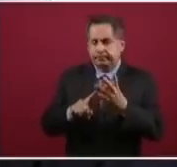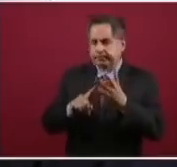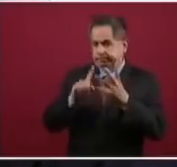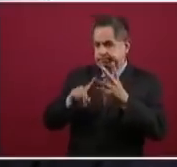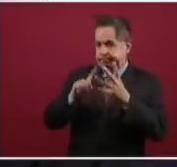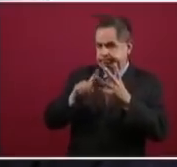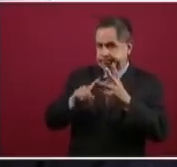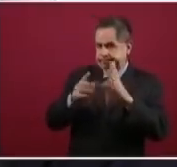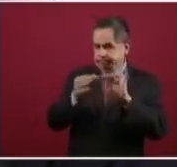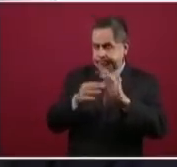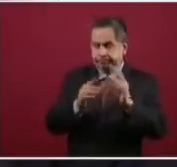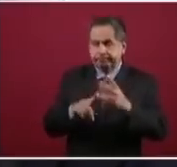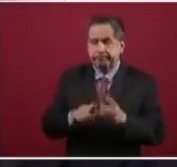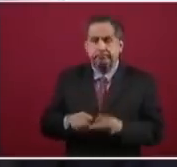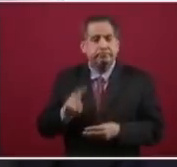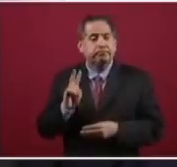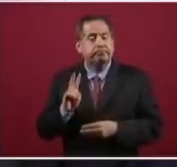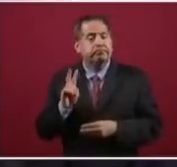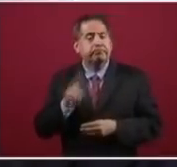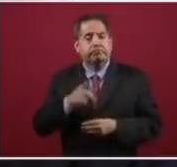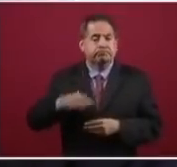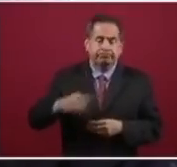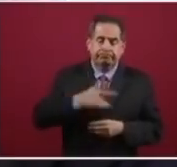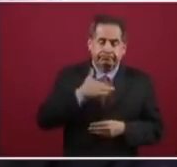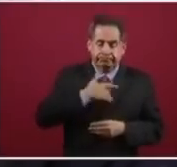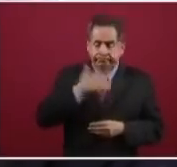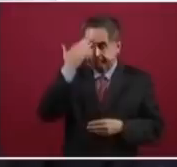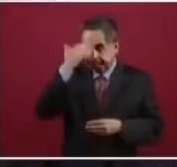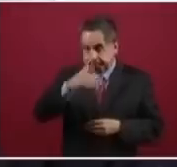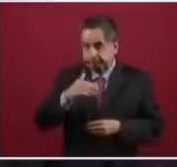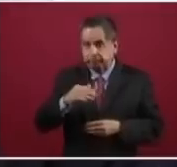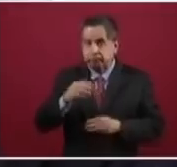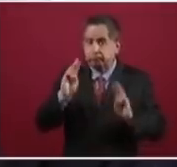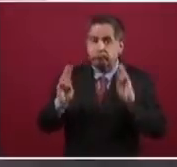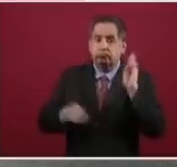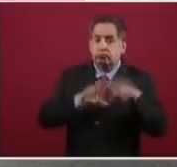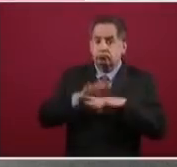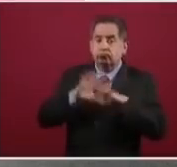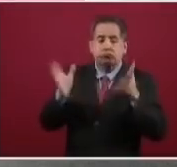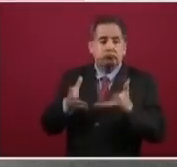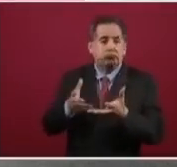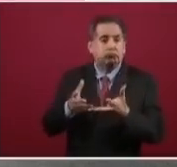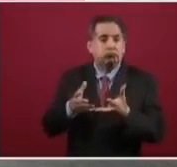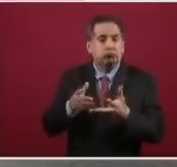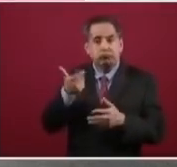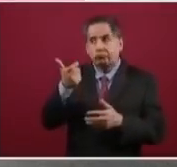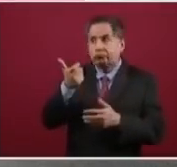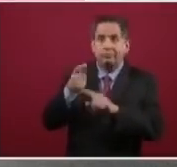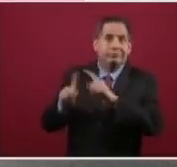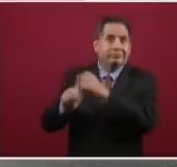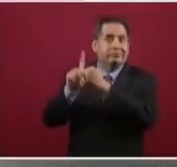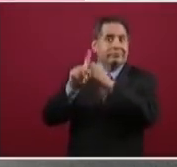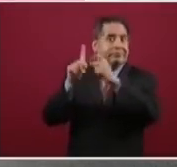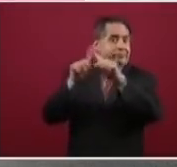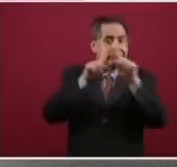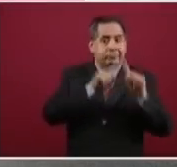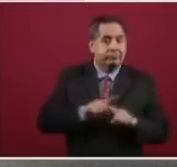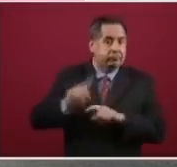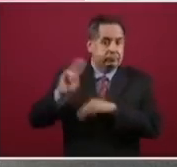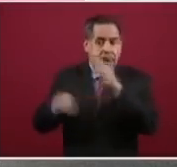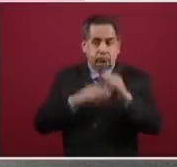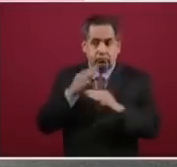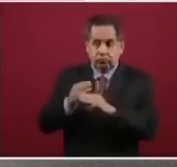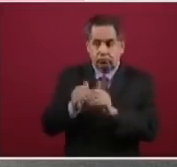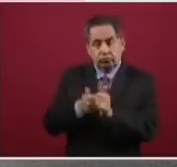en este sentido estamos muy muy conscientes de que hay un proceso de desaceleración de la economía en diversas economías y también